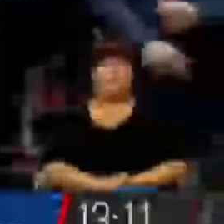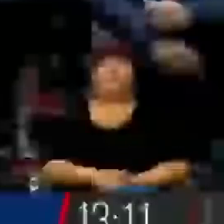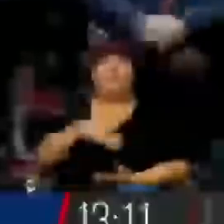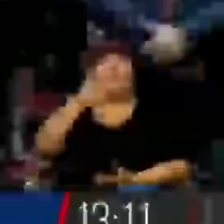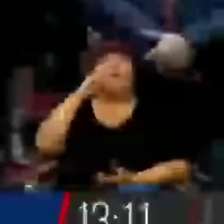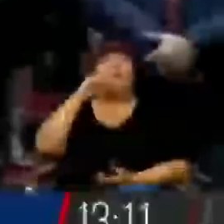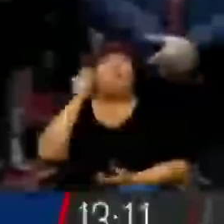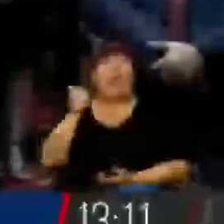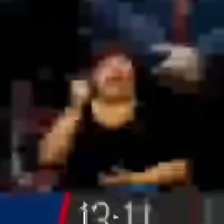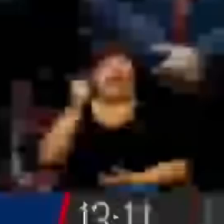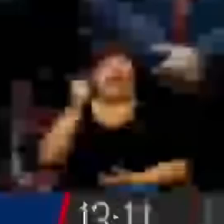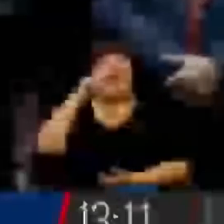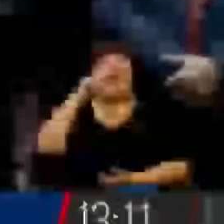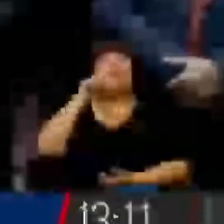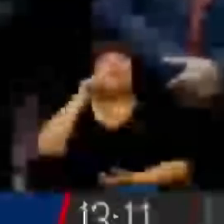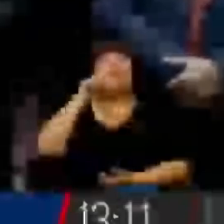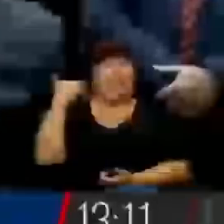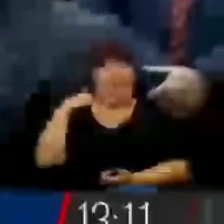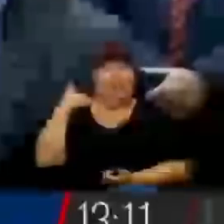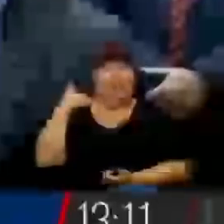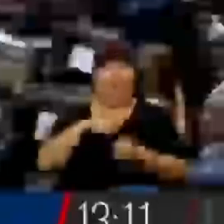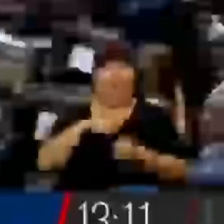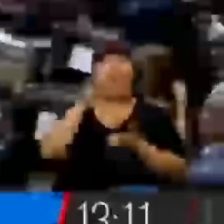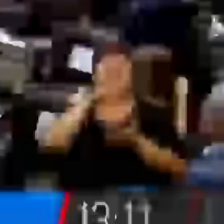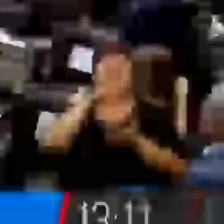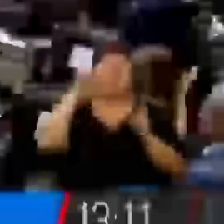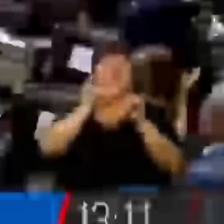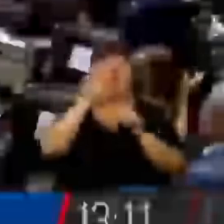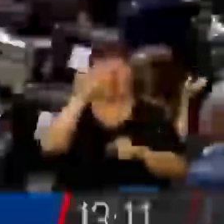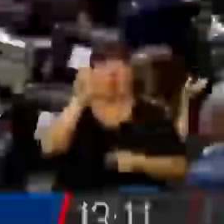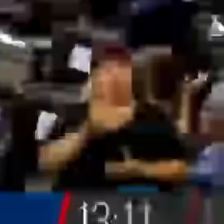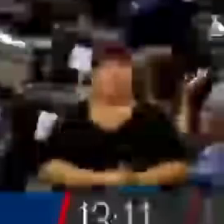María Eugenia Vidal, fórmula 3.